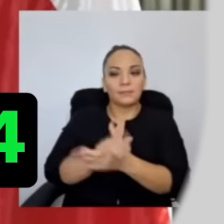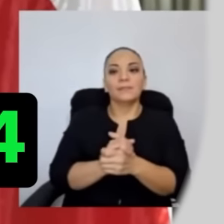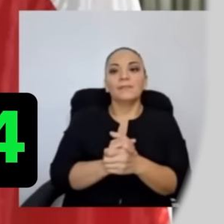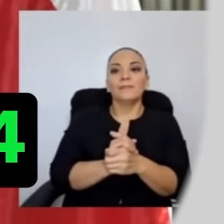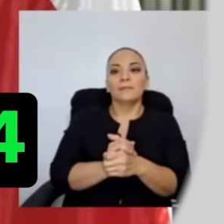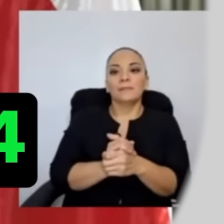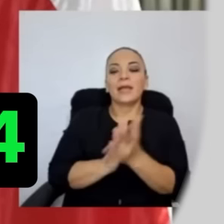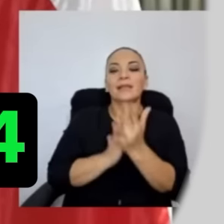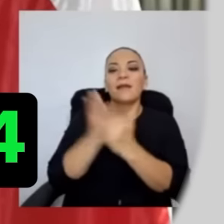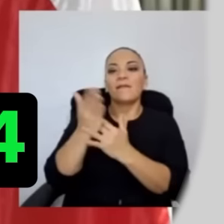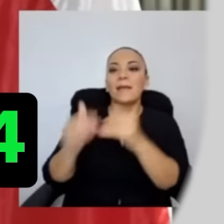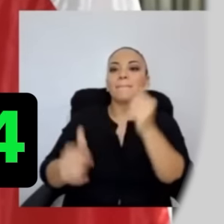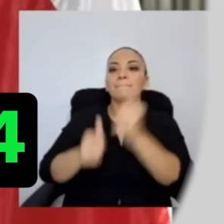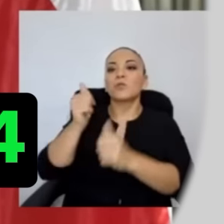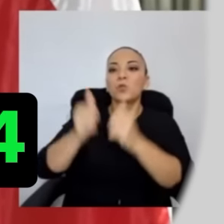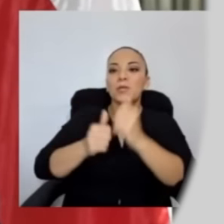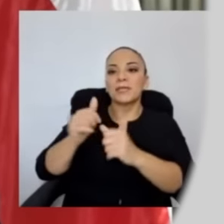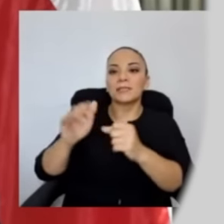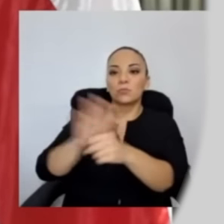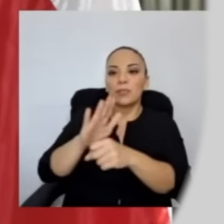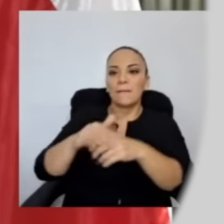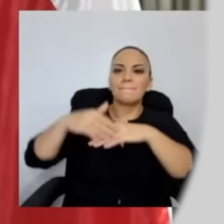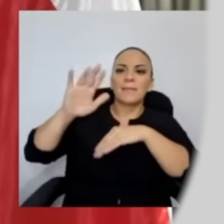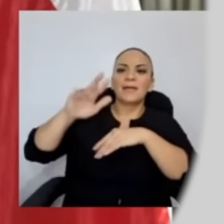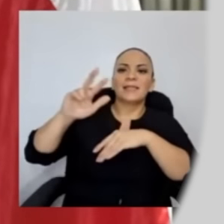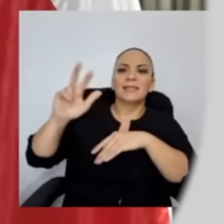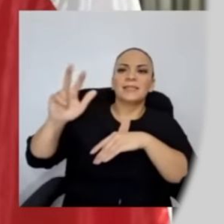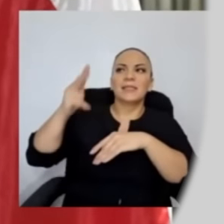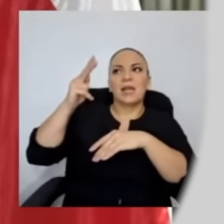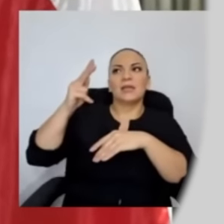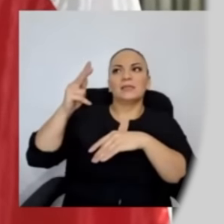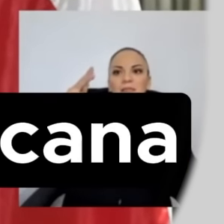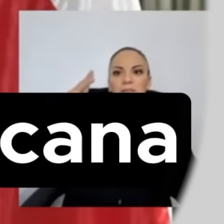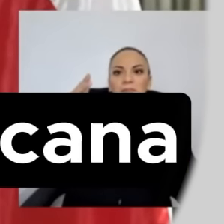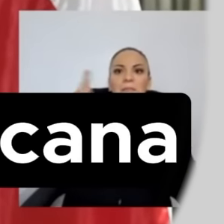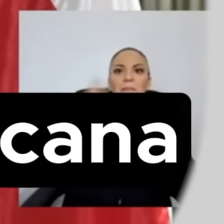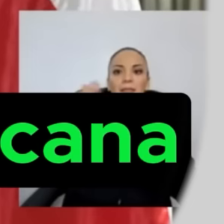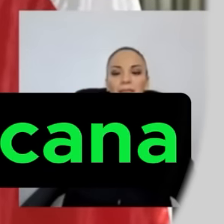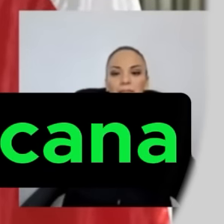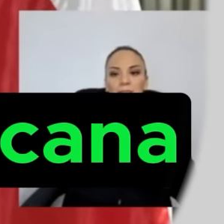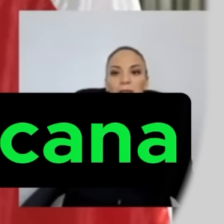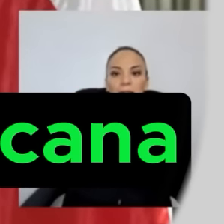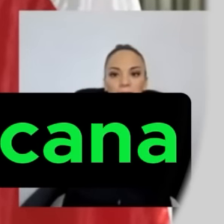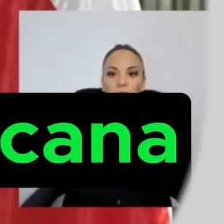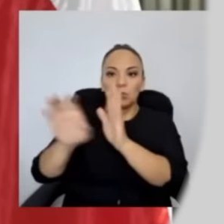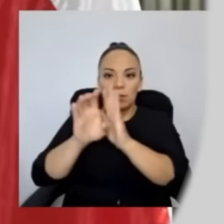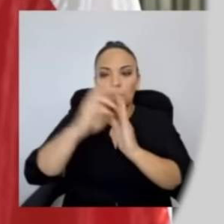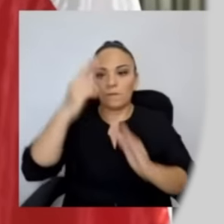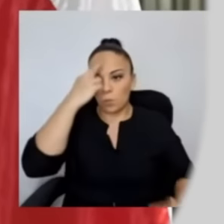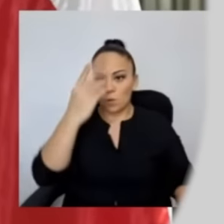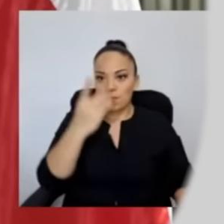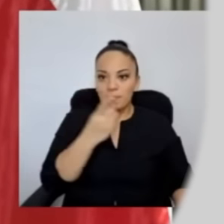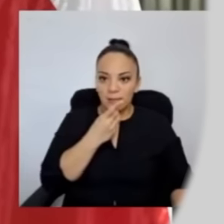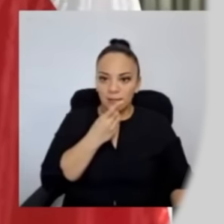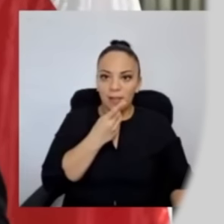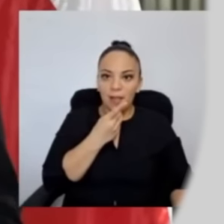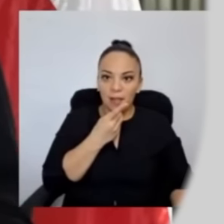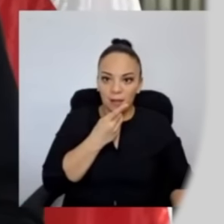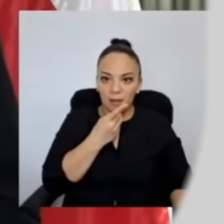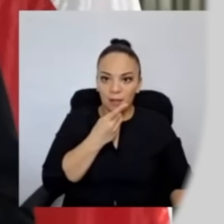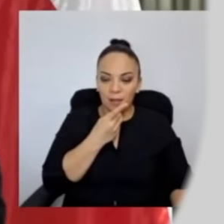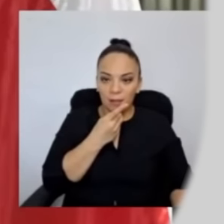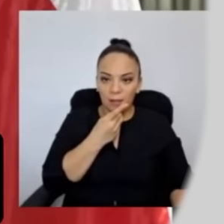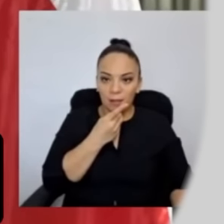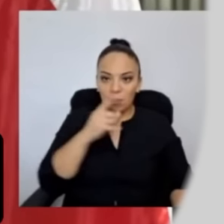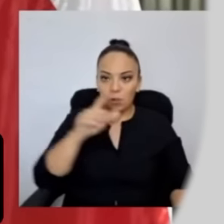absolutas de más de tres cuartas partes a esos líderes. Caso de la República Dominicana, con la elección reciente de Luis